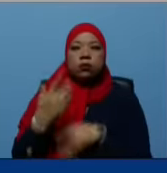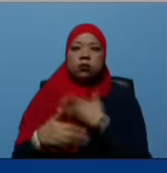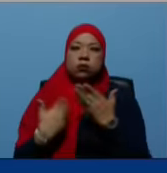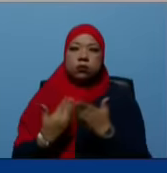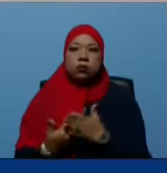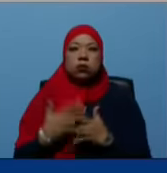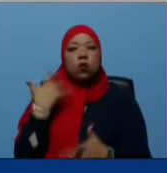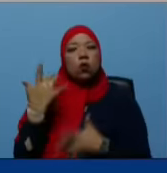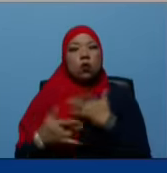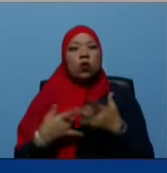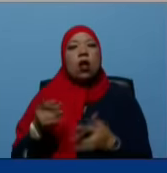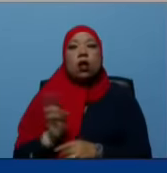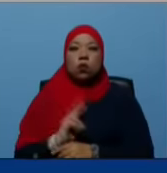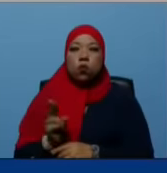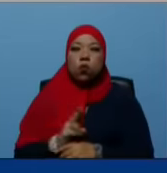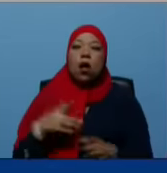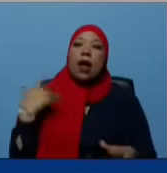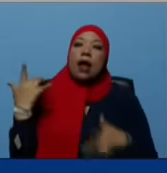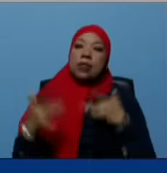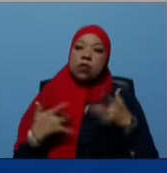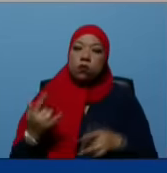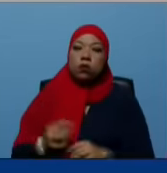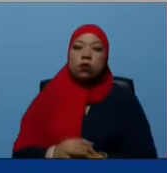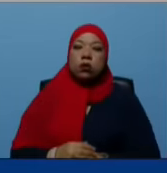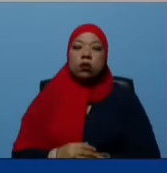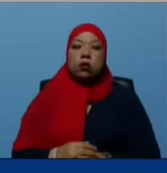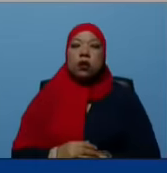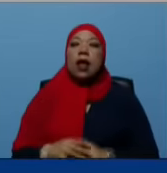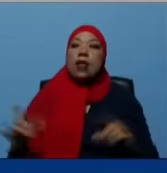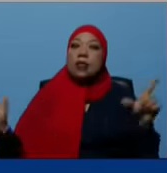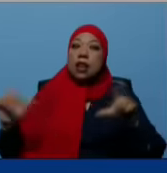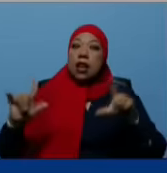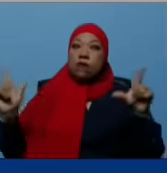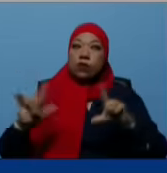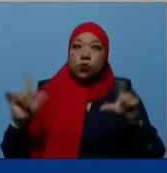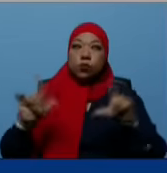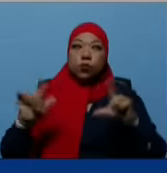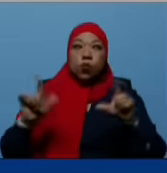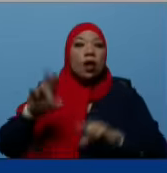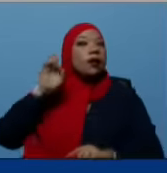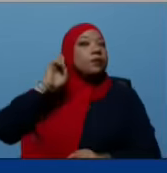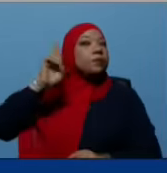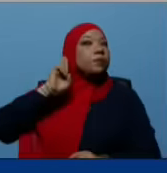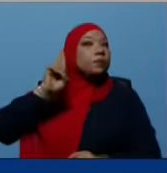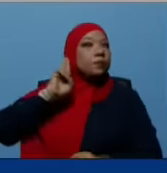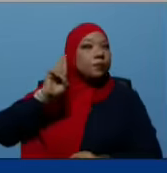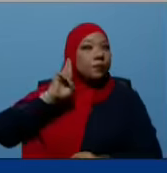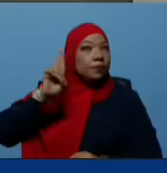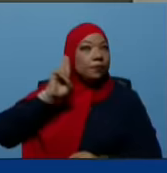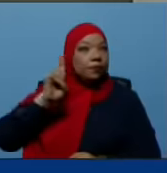han estado bastante activados, las televisoras, las radios,